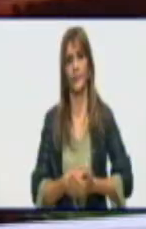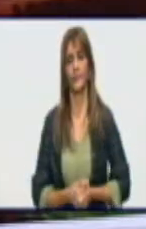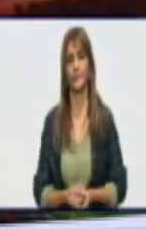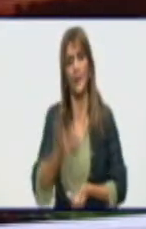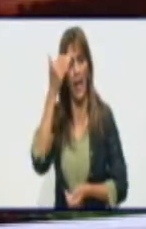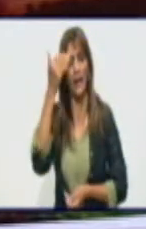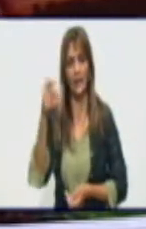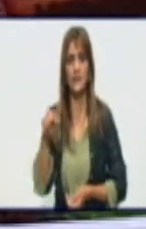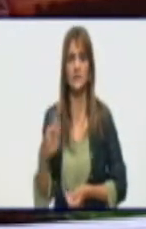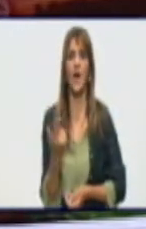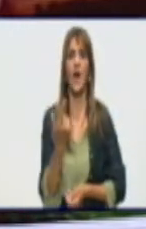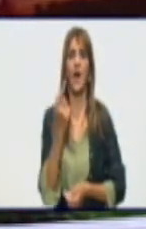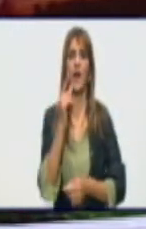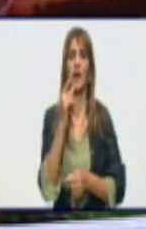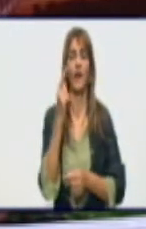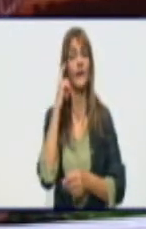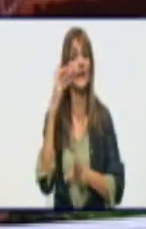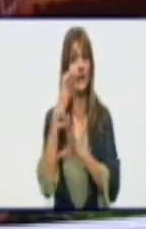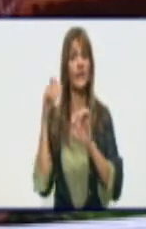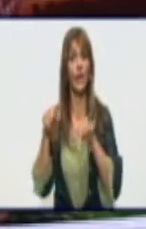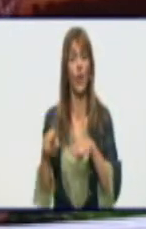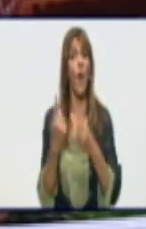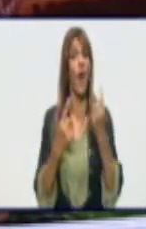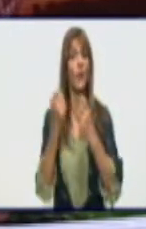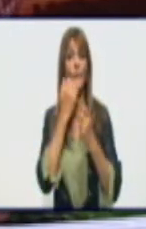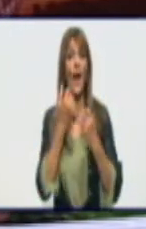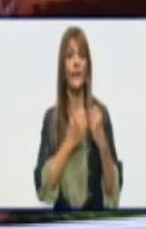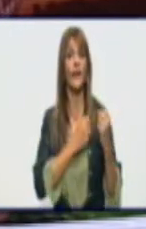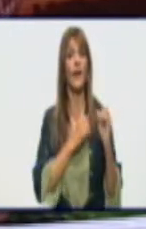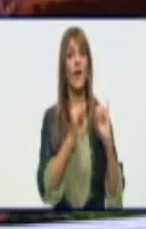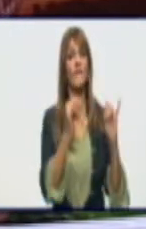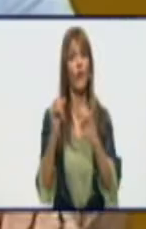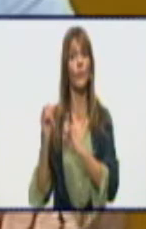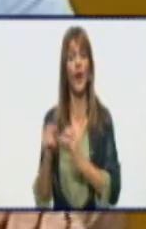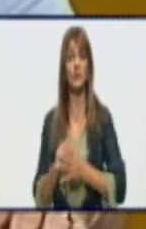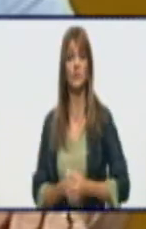Gracias, Solís. ¿Algo más que quiera compartir con los televidentes? No.